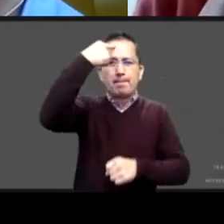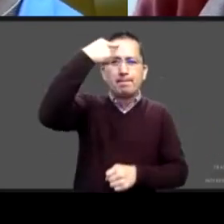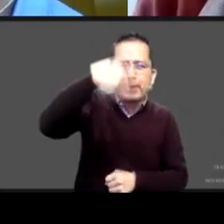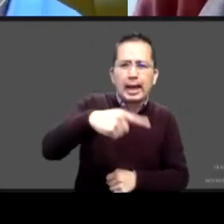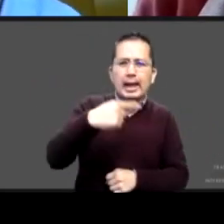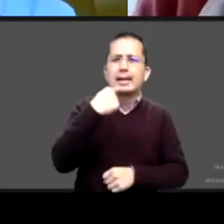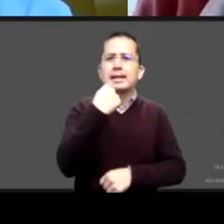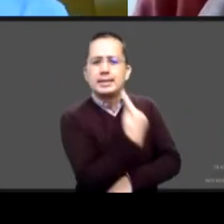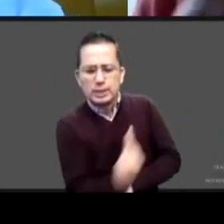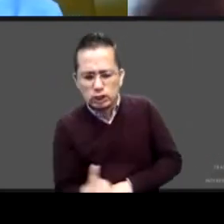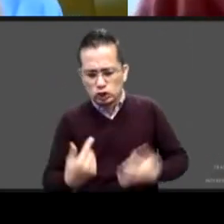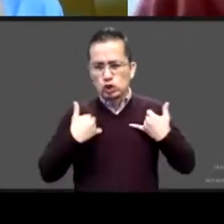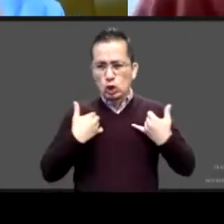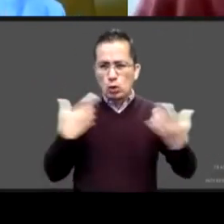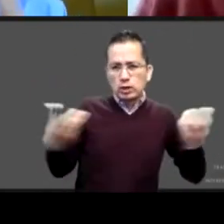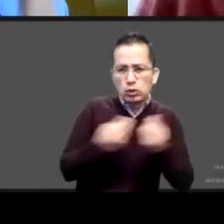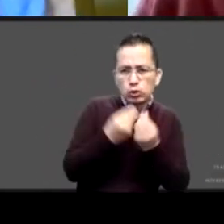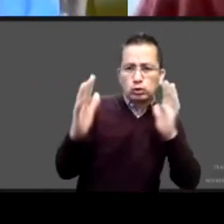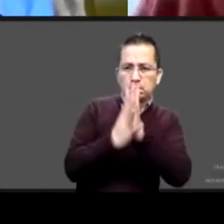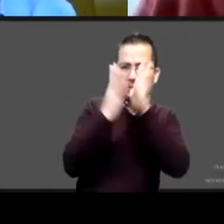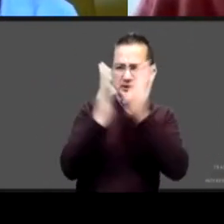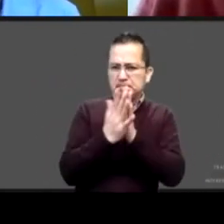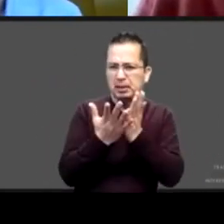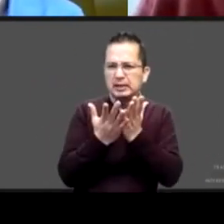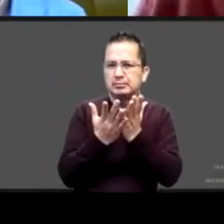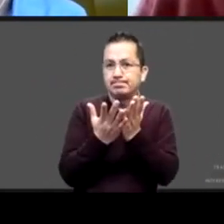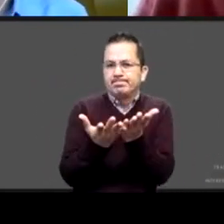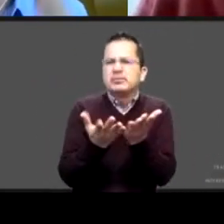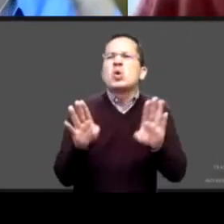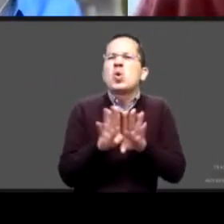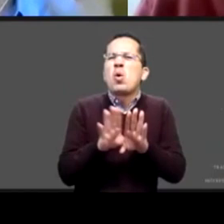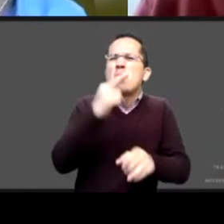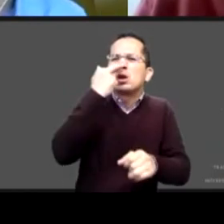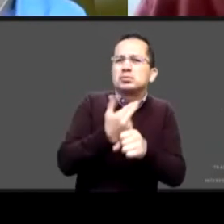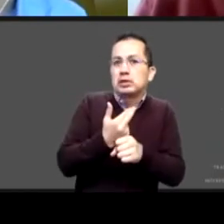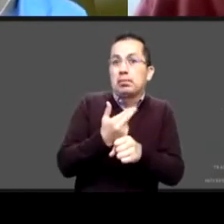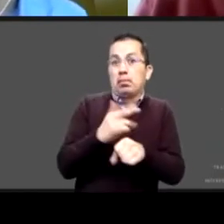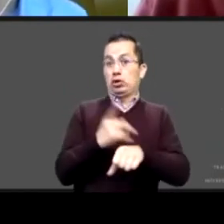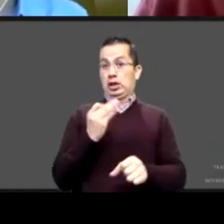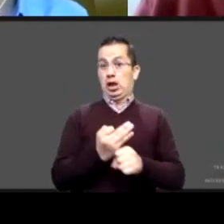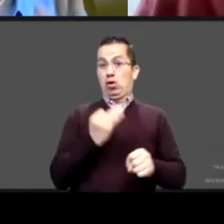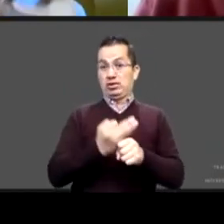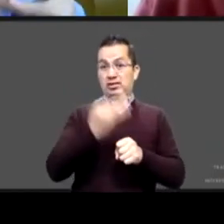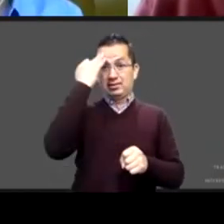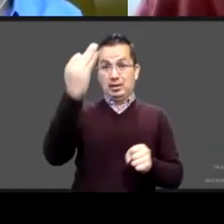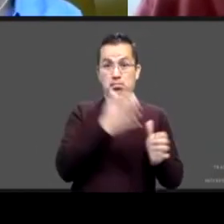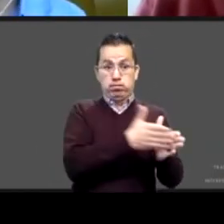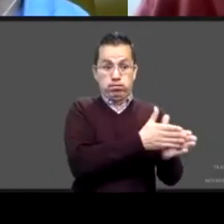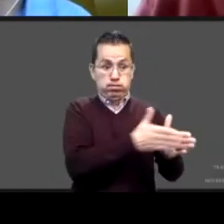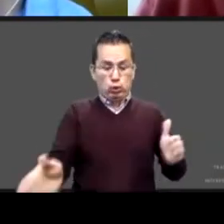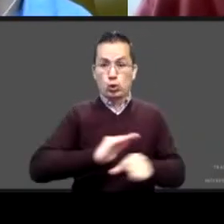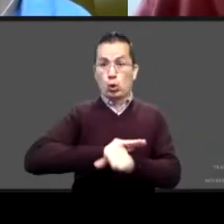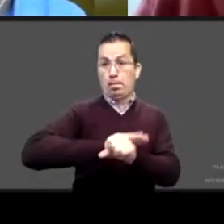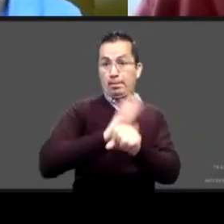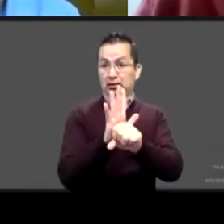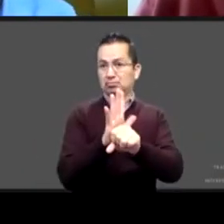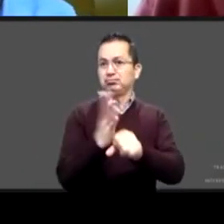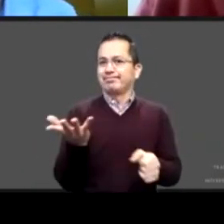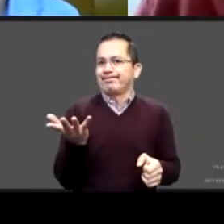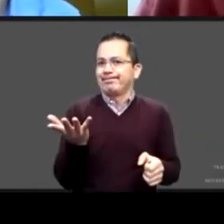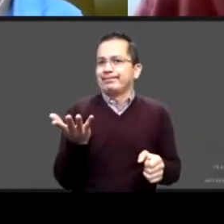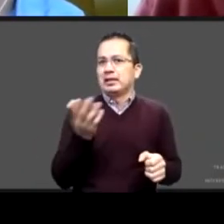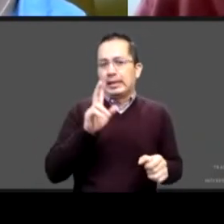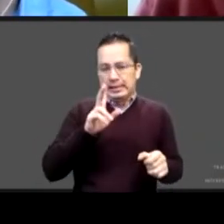de pandemia? Si de por sí ya es complejo en general en la toma de decisiones, pero ahora en este momento